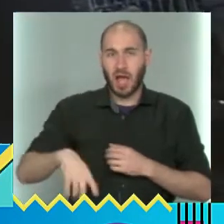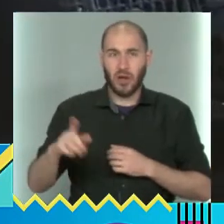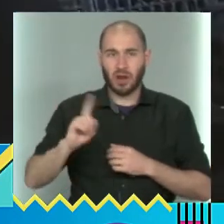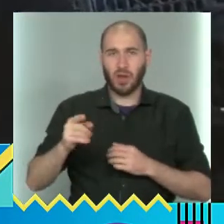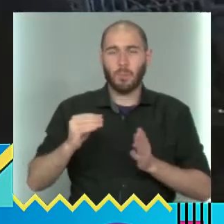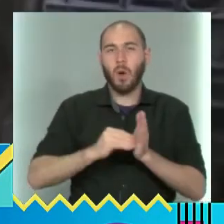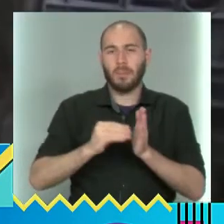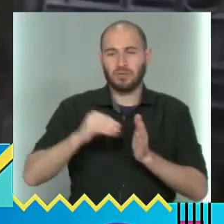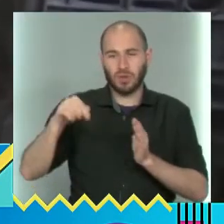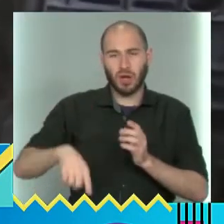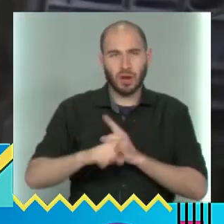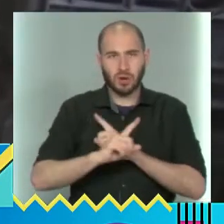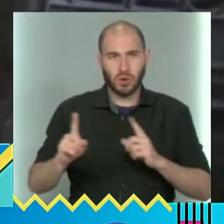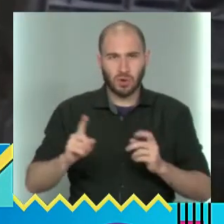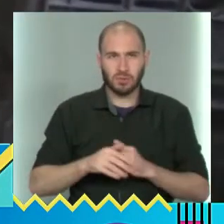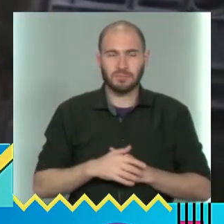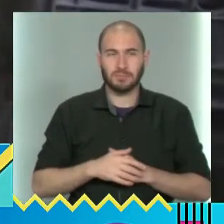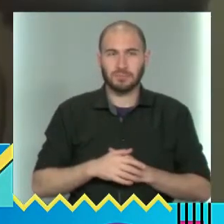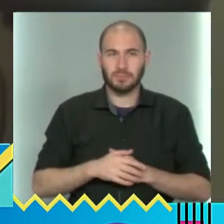la época que estamos viviendo de guerra